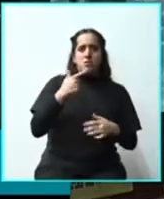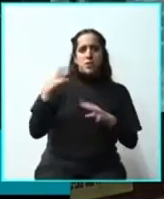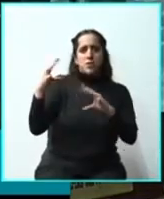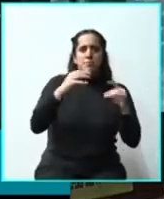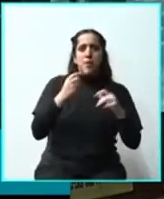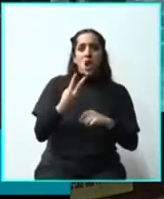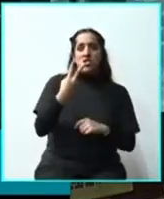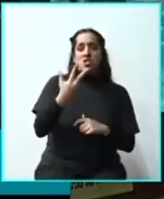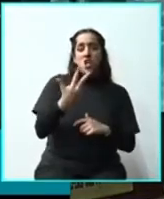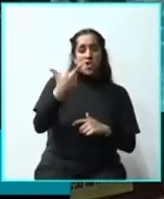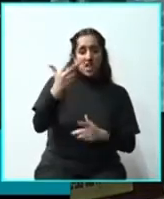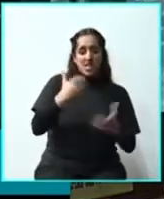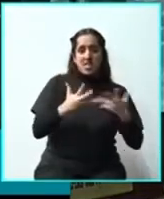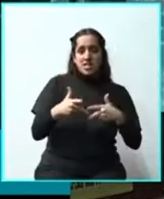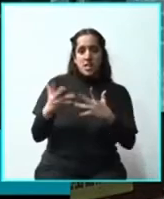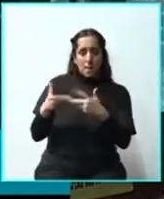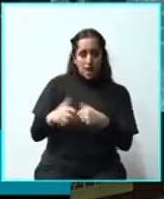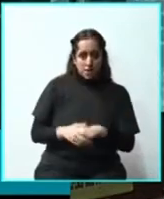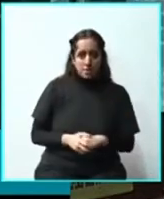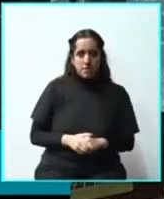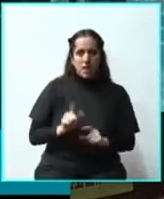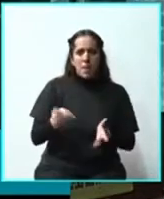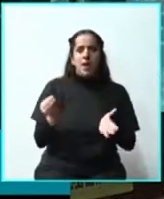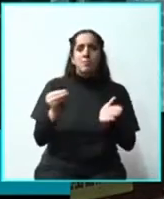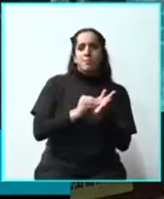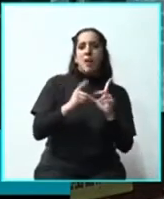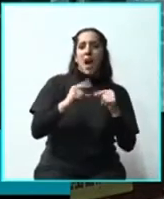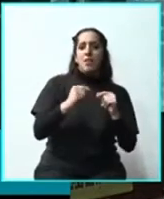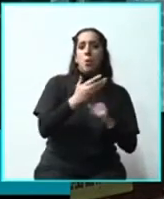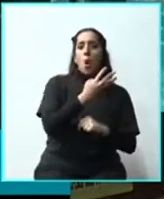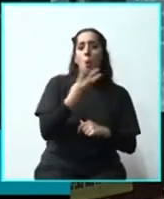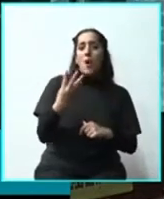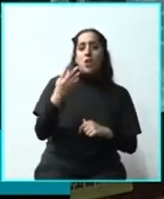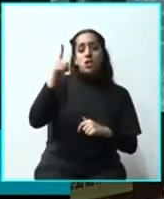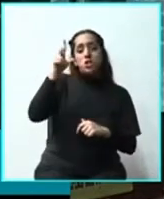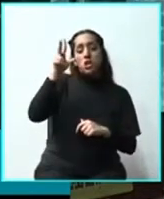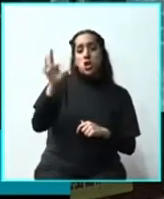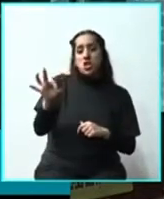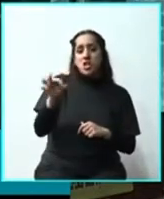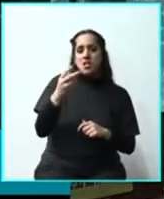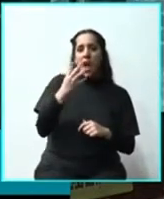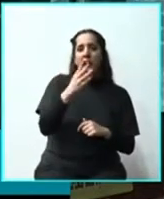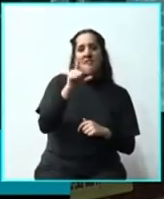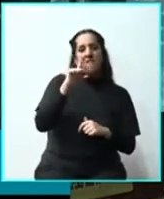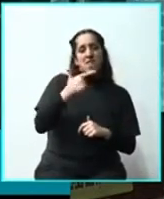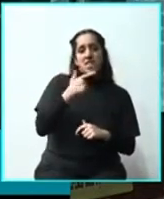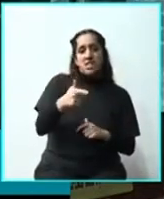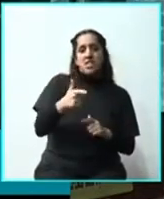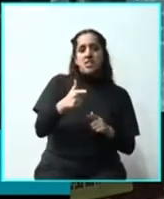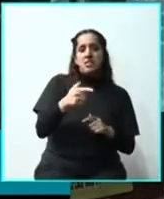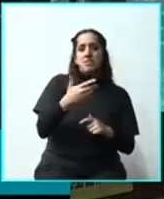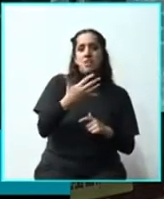sistemas. Incorporamos al artículo 480 bis de la Ley